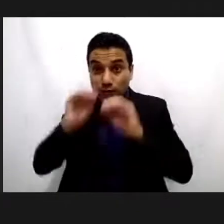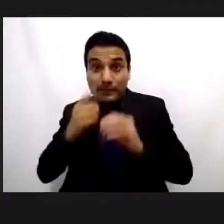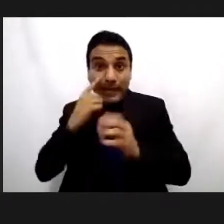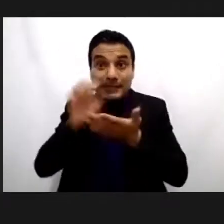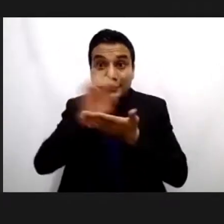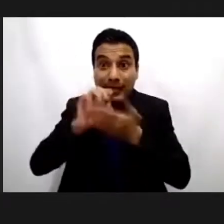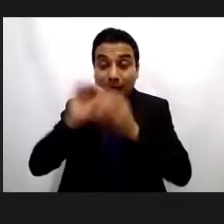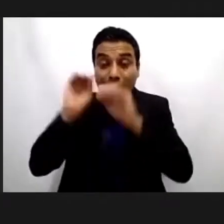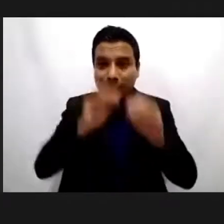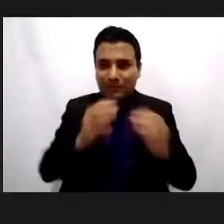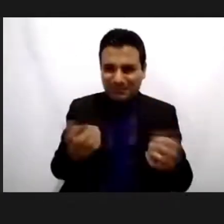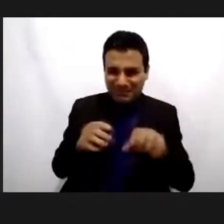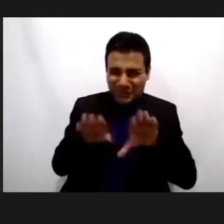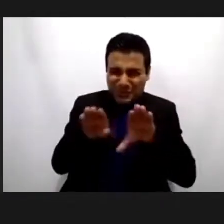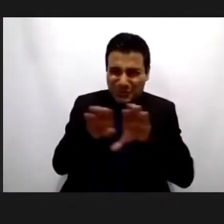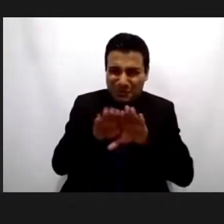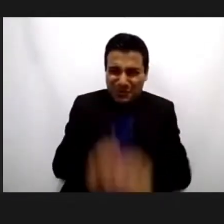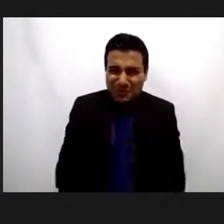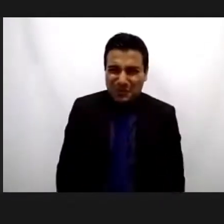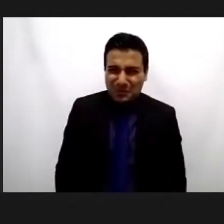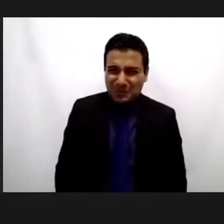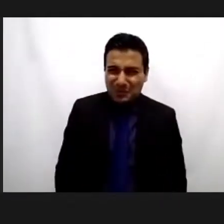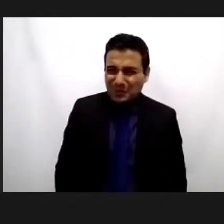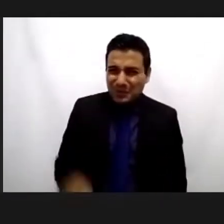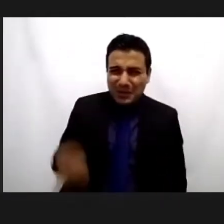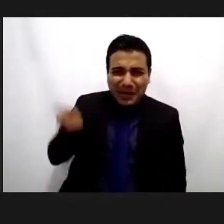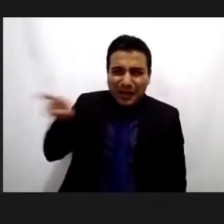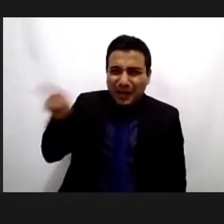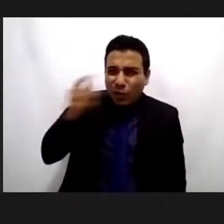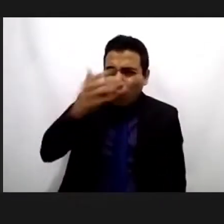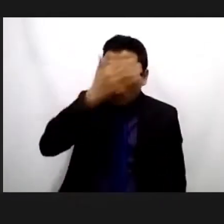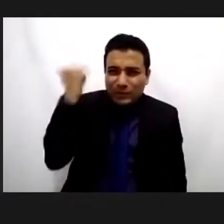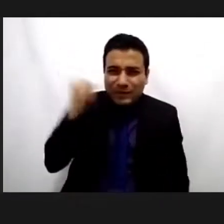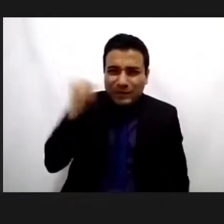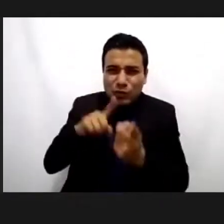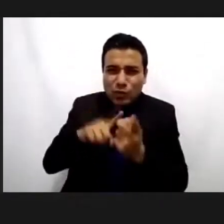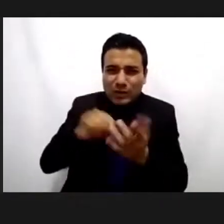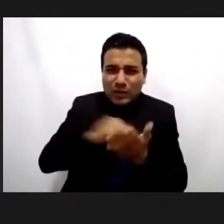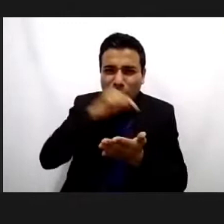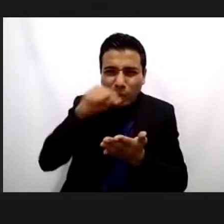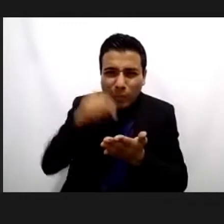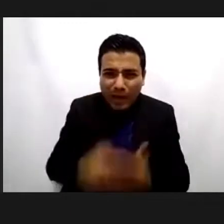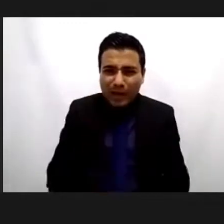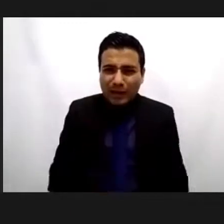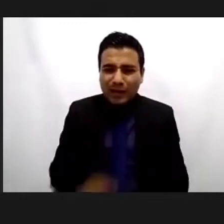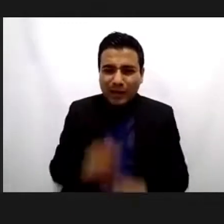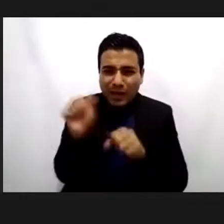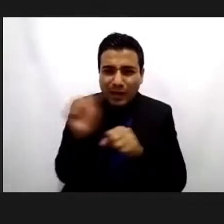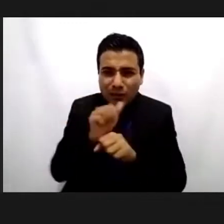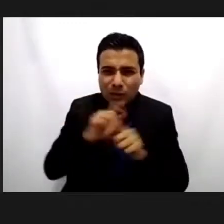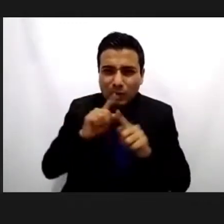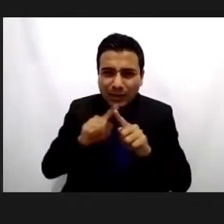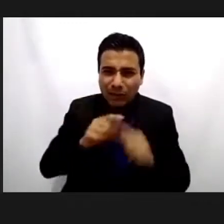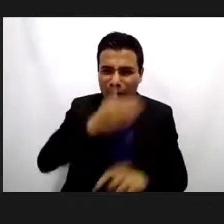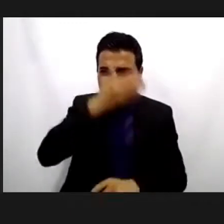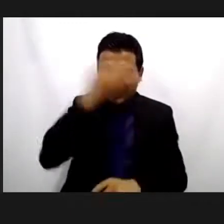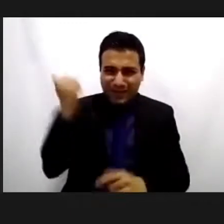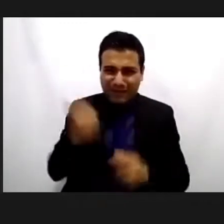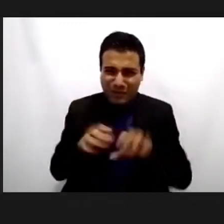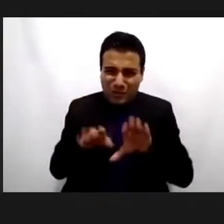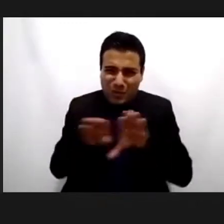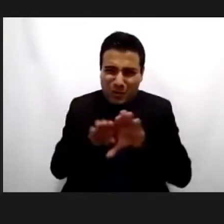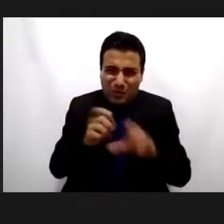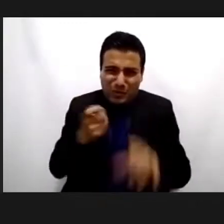la escenografía si ni siquiera sabe en qué espacio va a ser, con qué cuerpos va a ser? Es casi